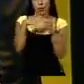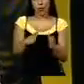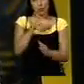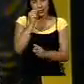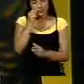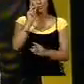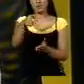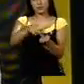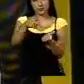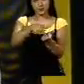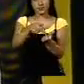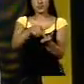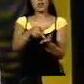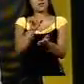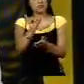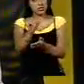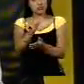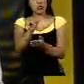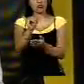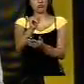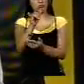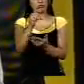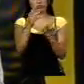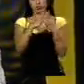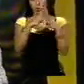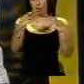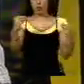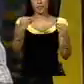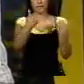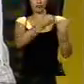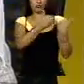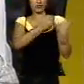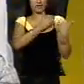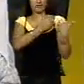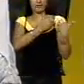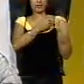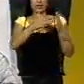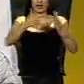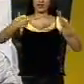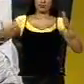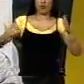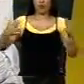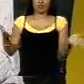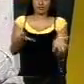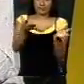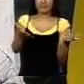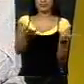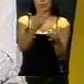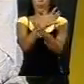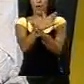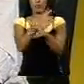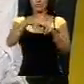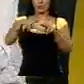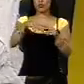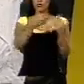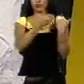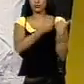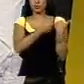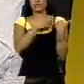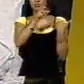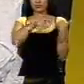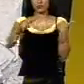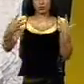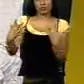son los muchachos que van a acompañar a todos los recreadores, que van a acompañar a los muchachos del plan